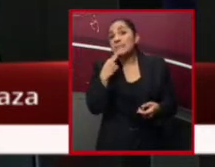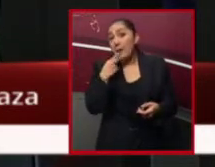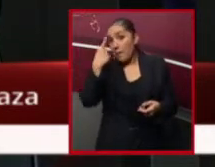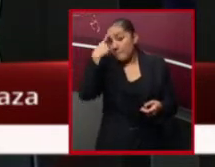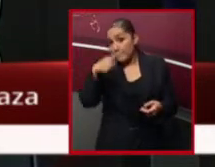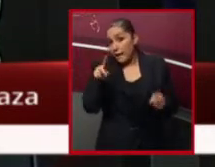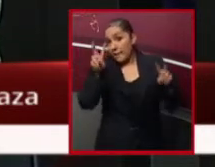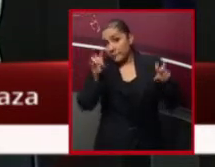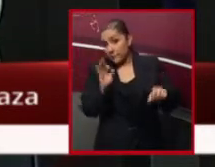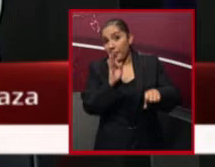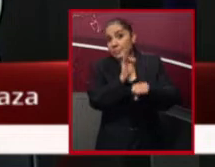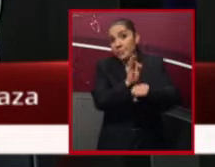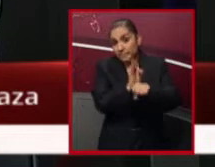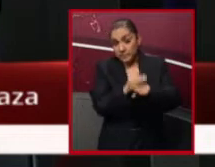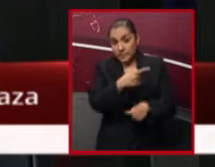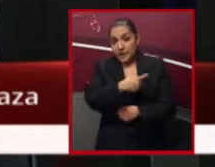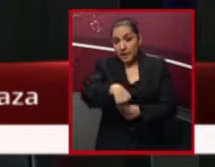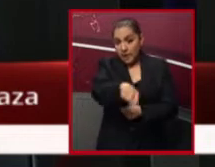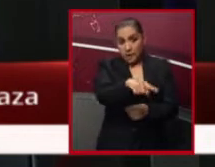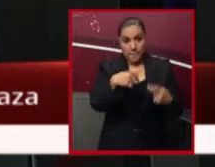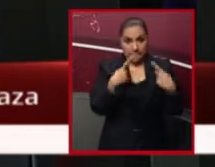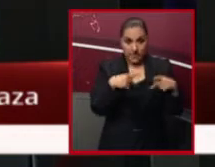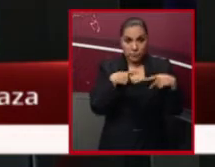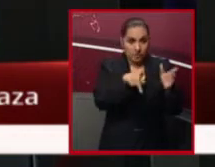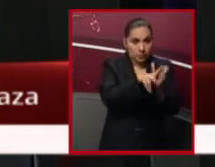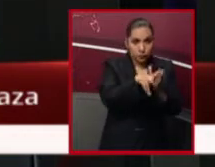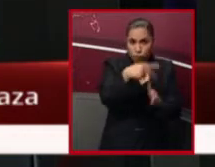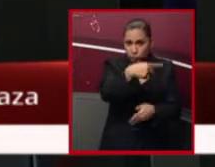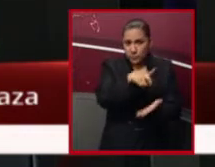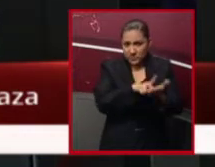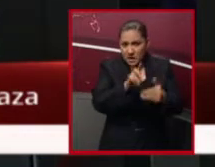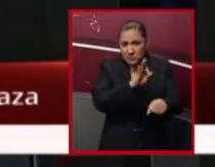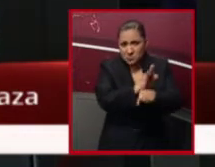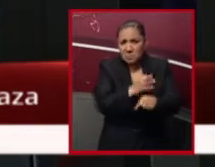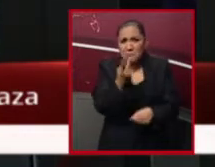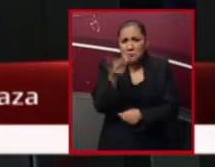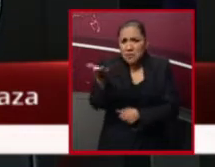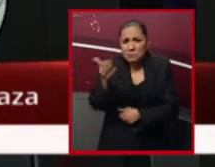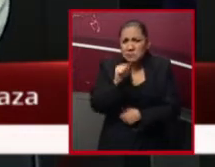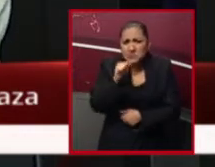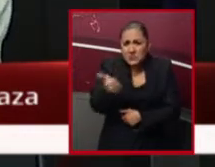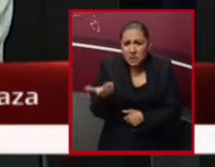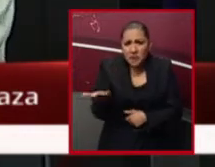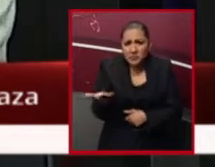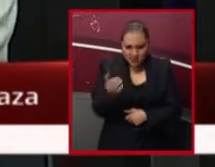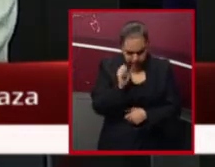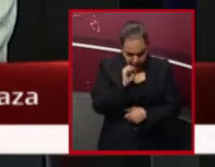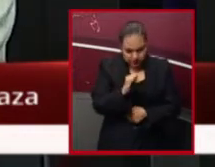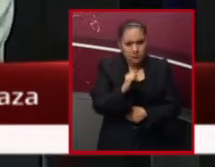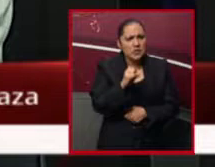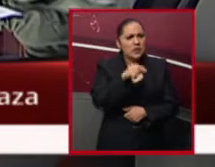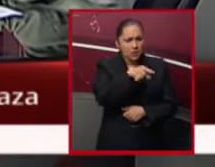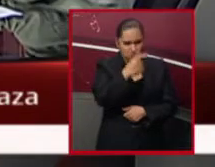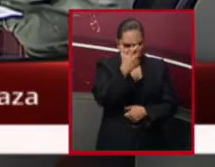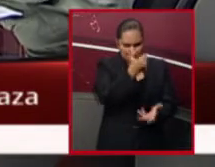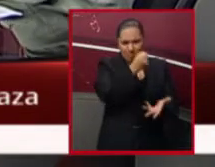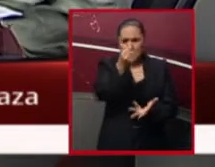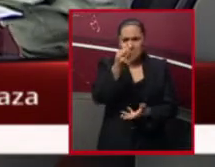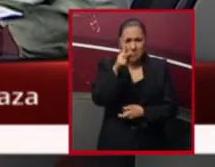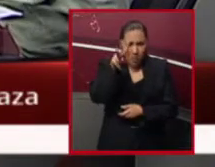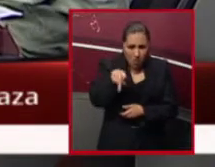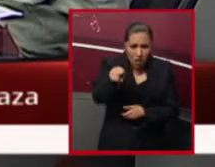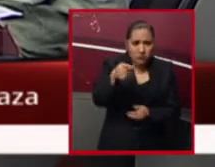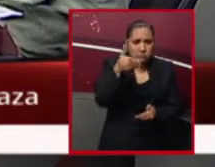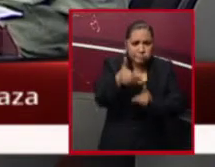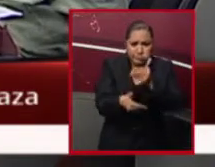han funcionado. Uno de ellos ni siquiera tiene presupuesto para este año. Es decir, está completamente abandonado.